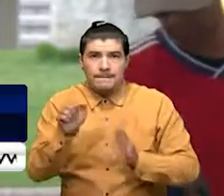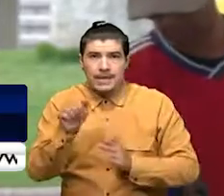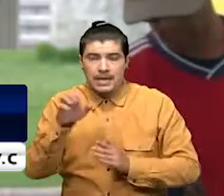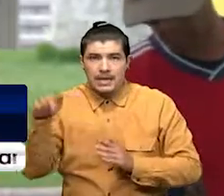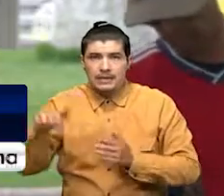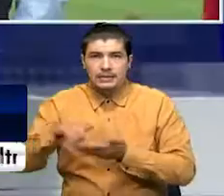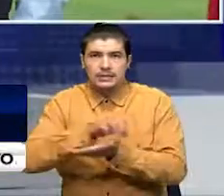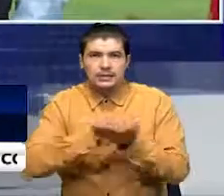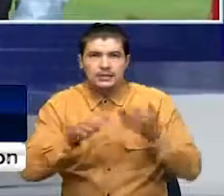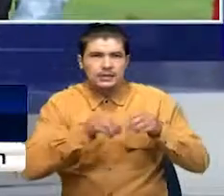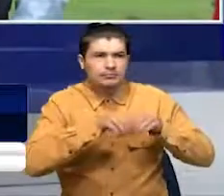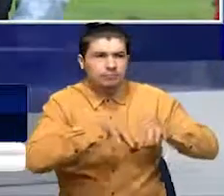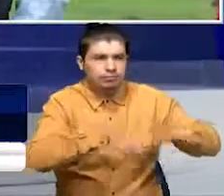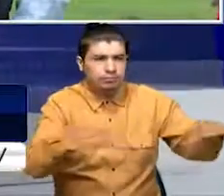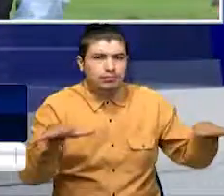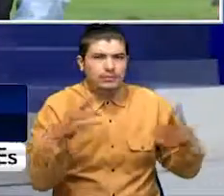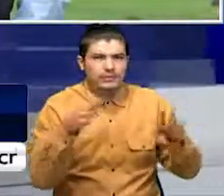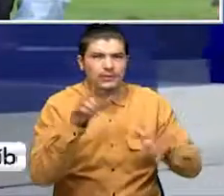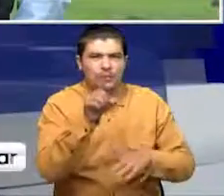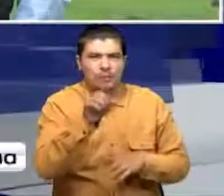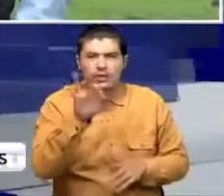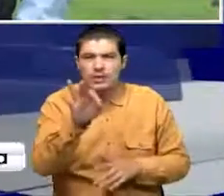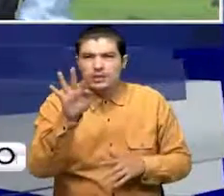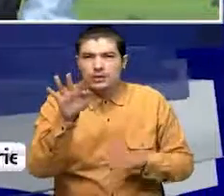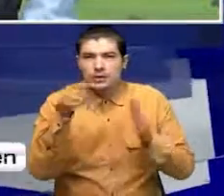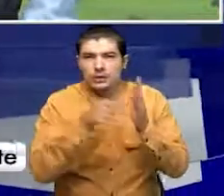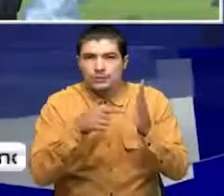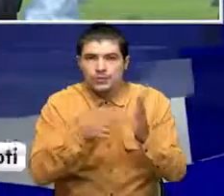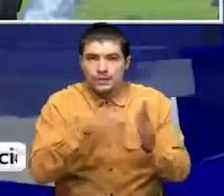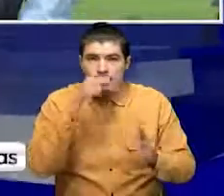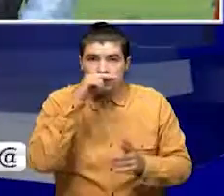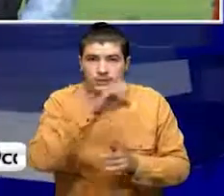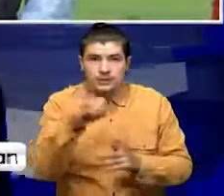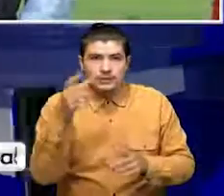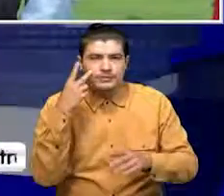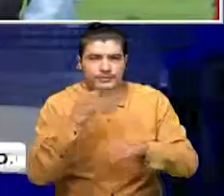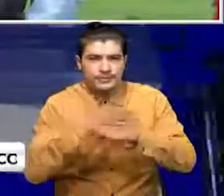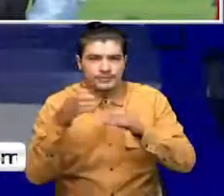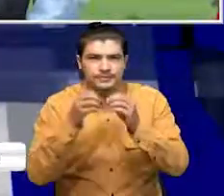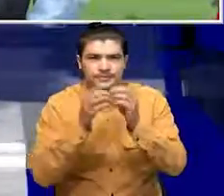distribuye a un poco más de 134 mil niños s sólo por el momento siguen ustedes en este vídeo